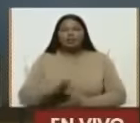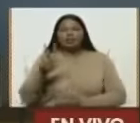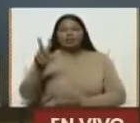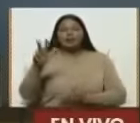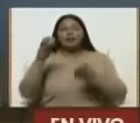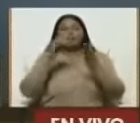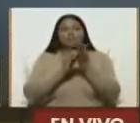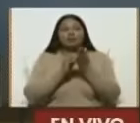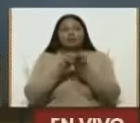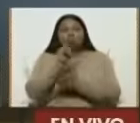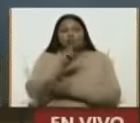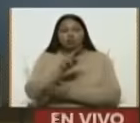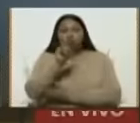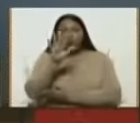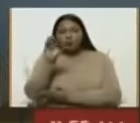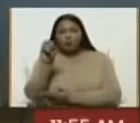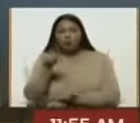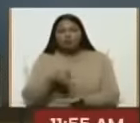3.250 kilogramos.